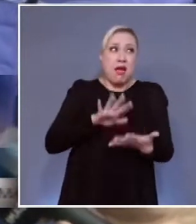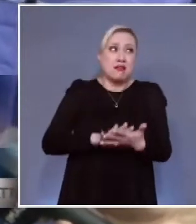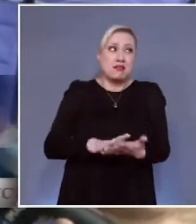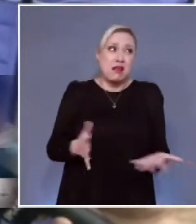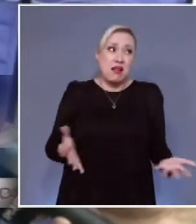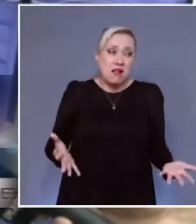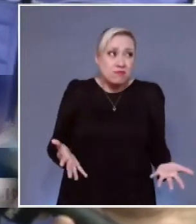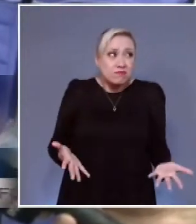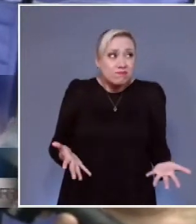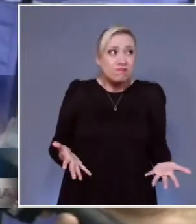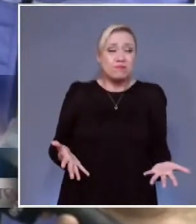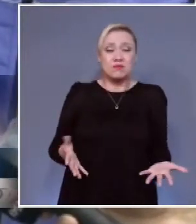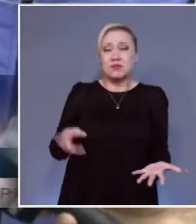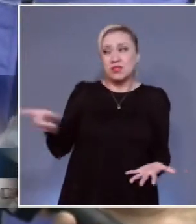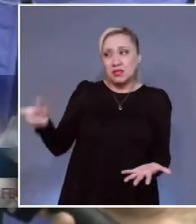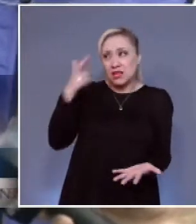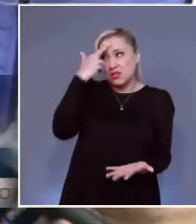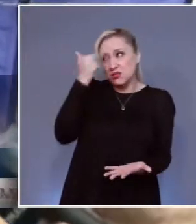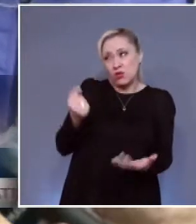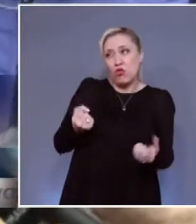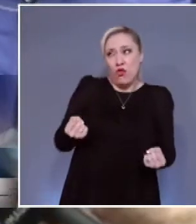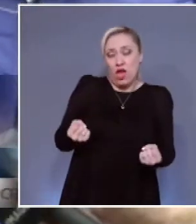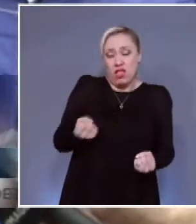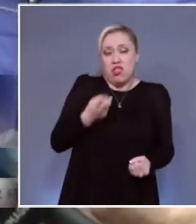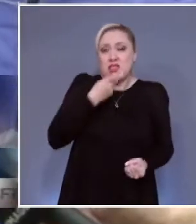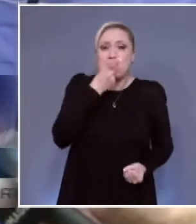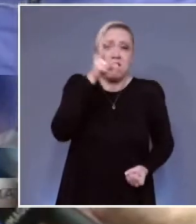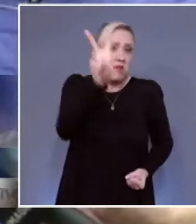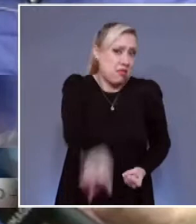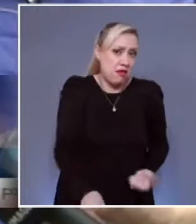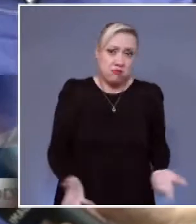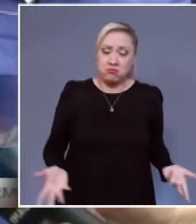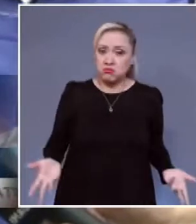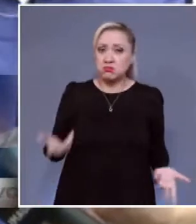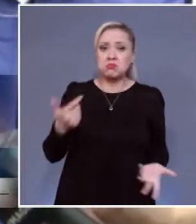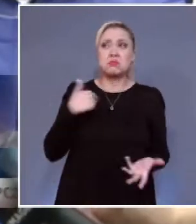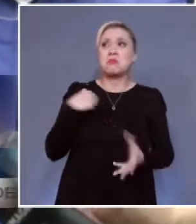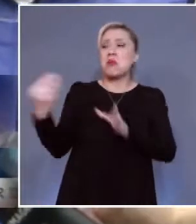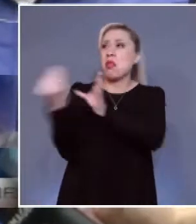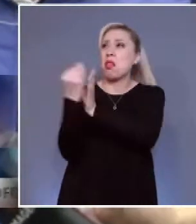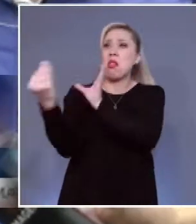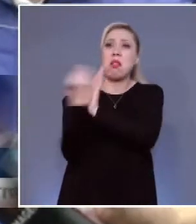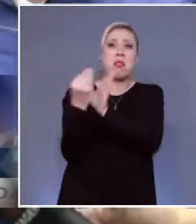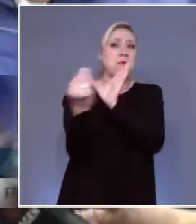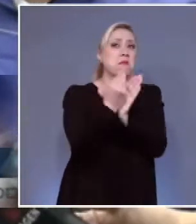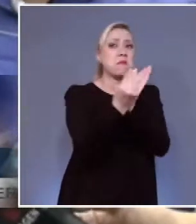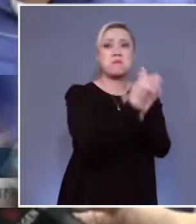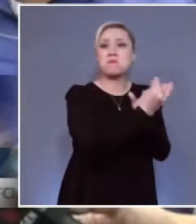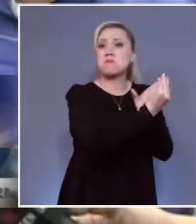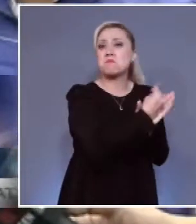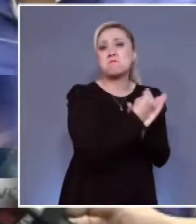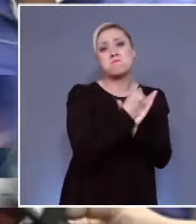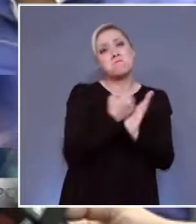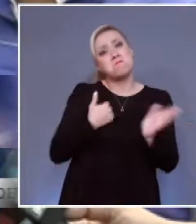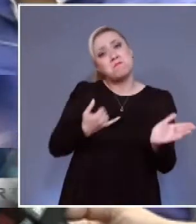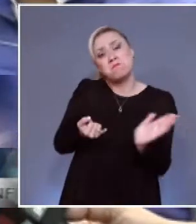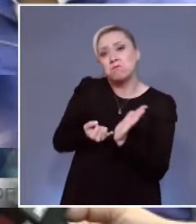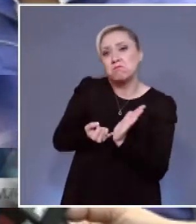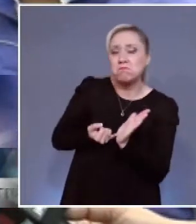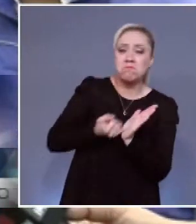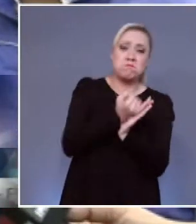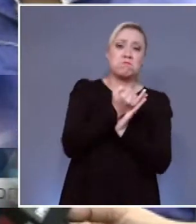que dijera la autoridad, pero pues vi que no me hacían caso y pues tuve que tomar mis métodos, le marqué a